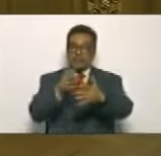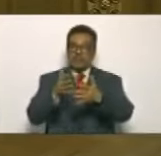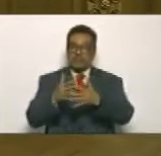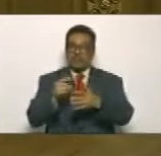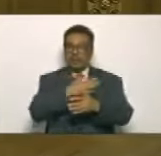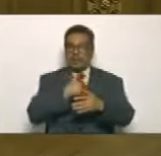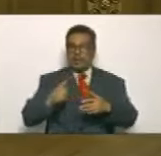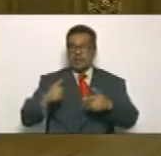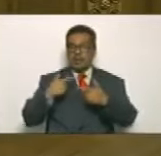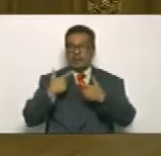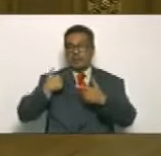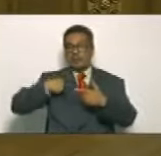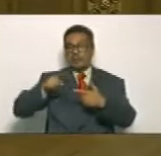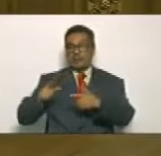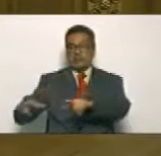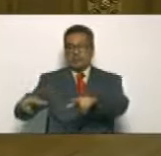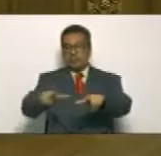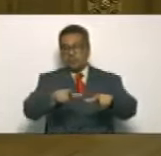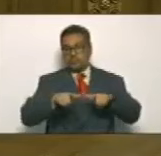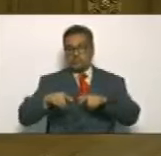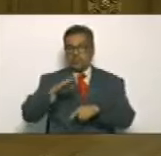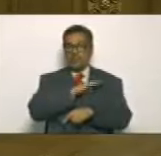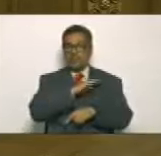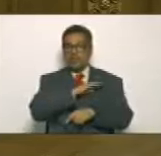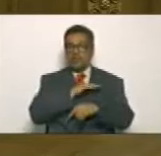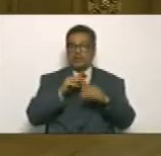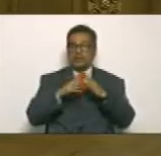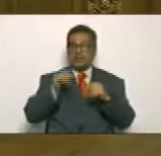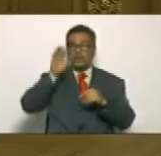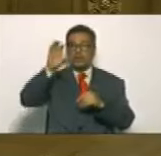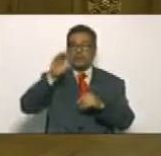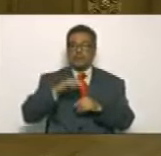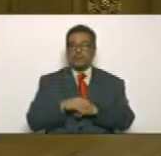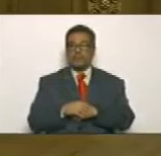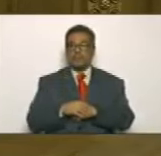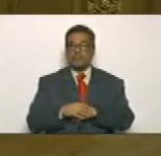querer tener espacios de propiedad sobre el país.